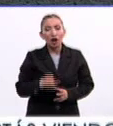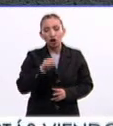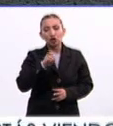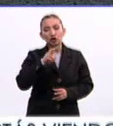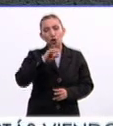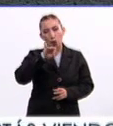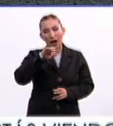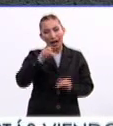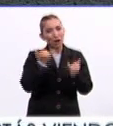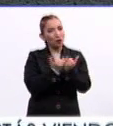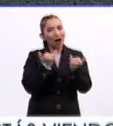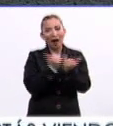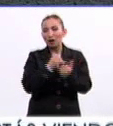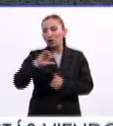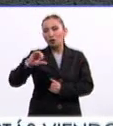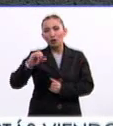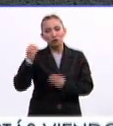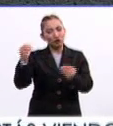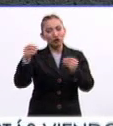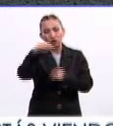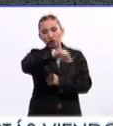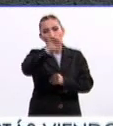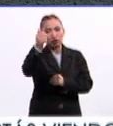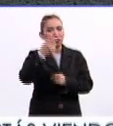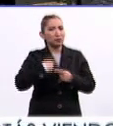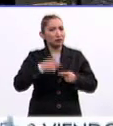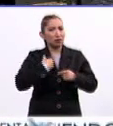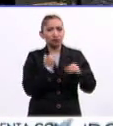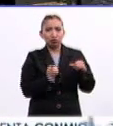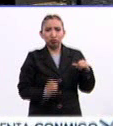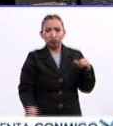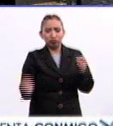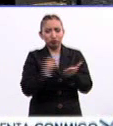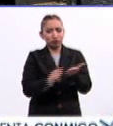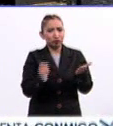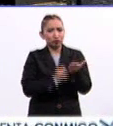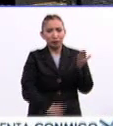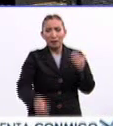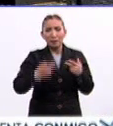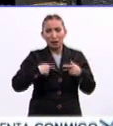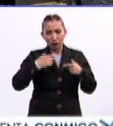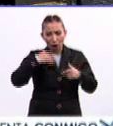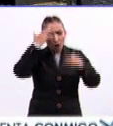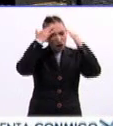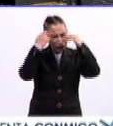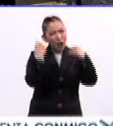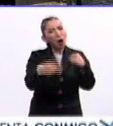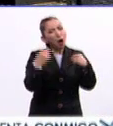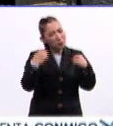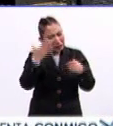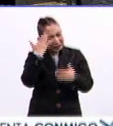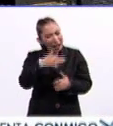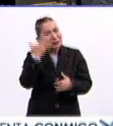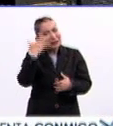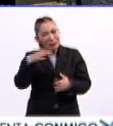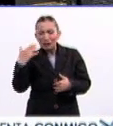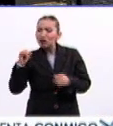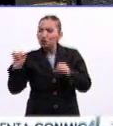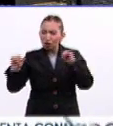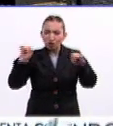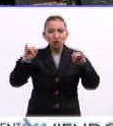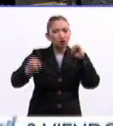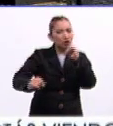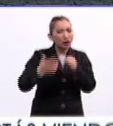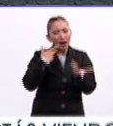como pasa con muchos otros grandes escritores de nuestro país, ¿no? Que son muy conocidos, todo el mundo conoce su nombre, todo el mundo sabe una que